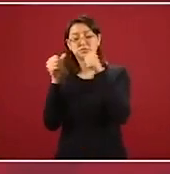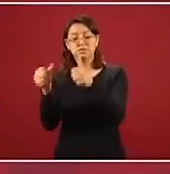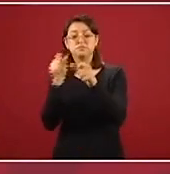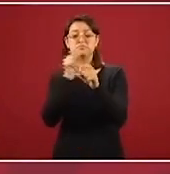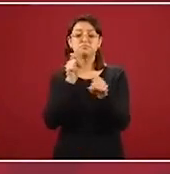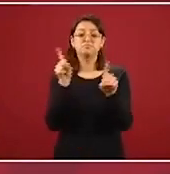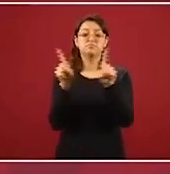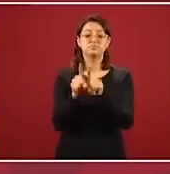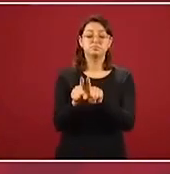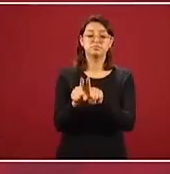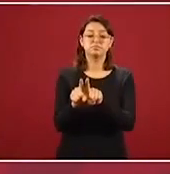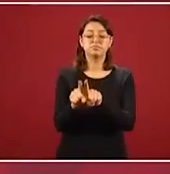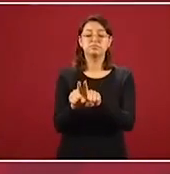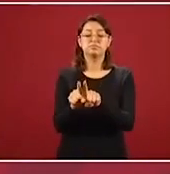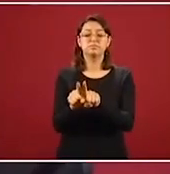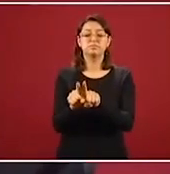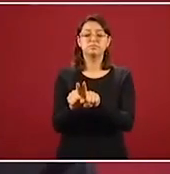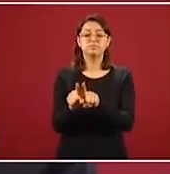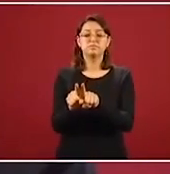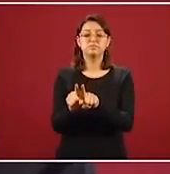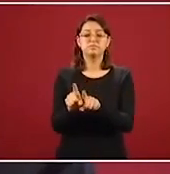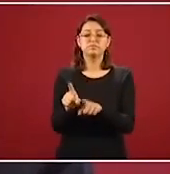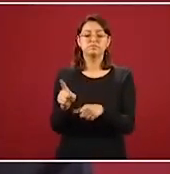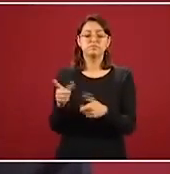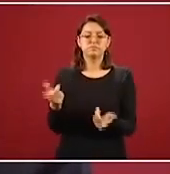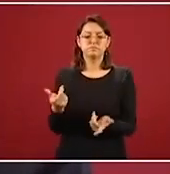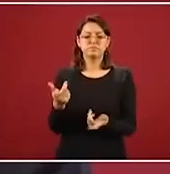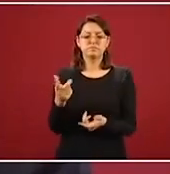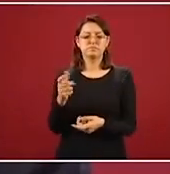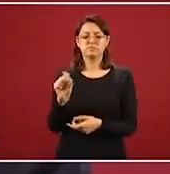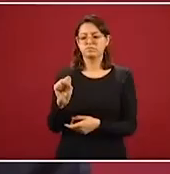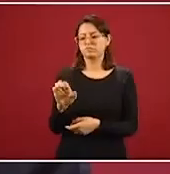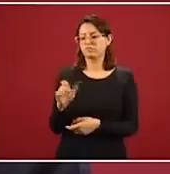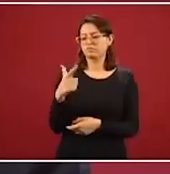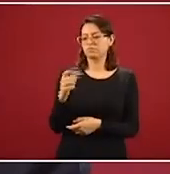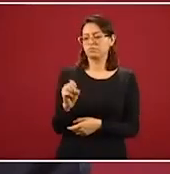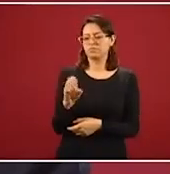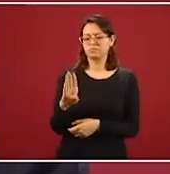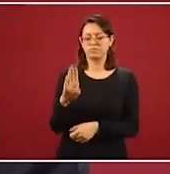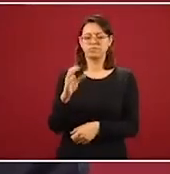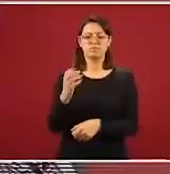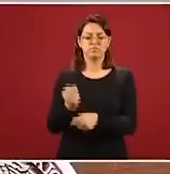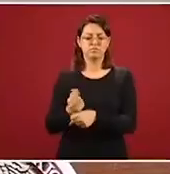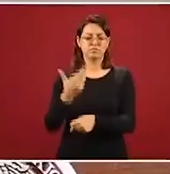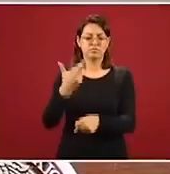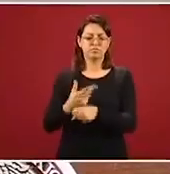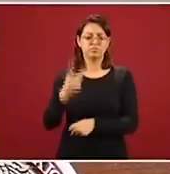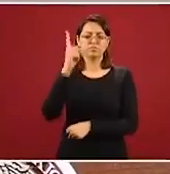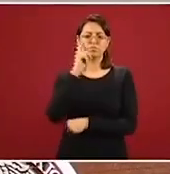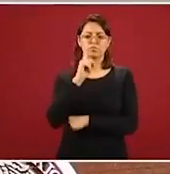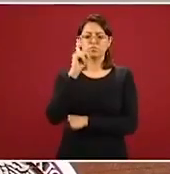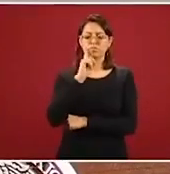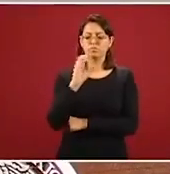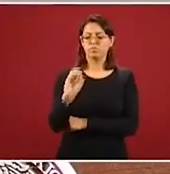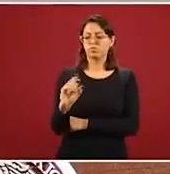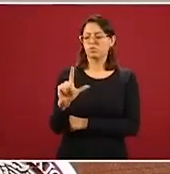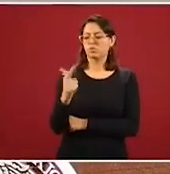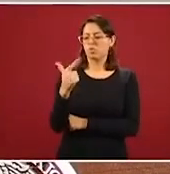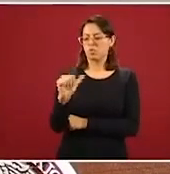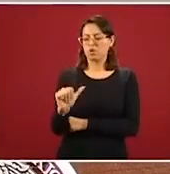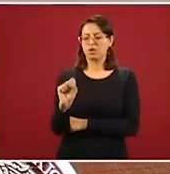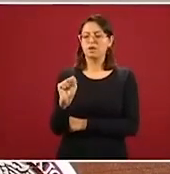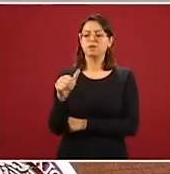atendiendo este caso la secretaria de Gobernación, Olga Sánchez Cordero.